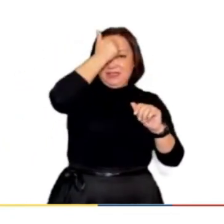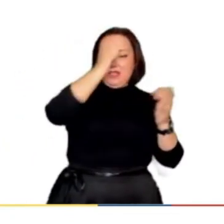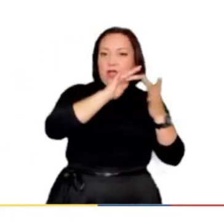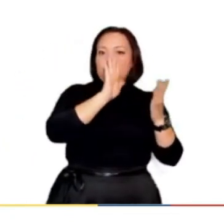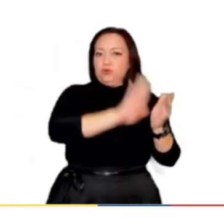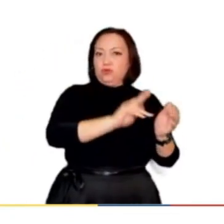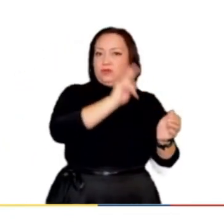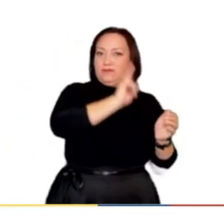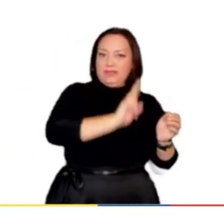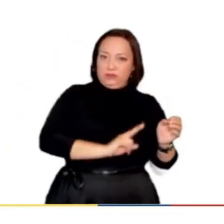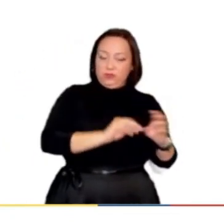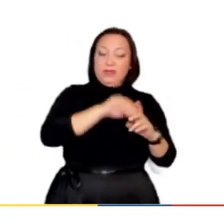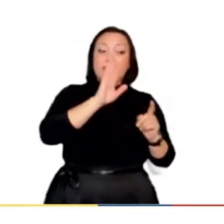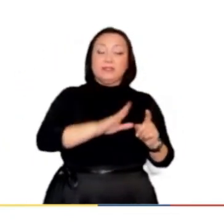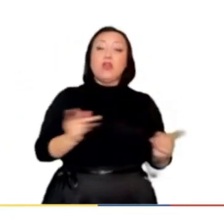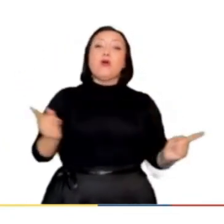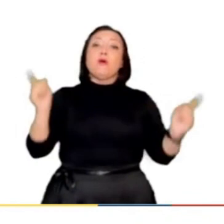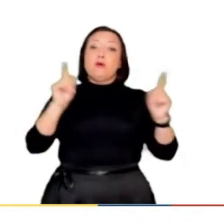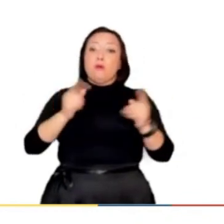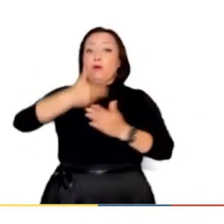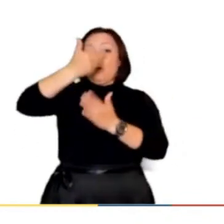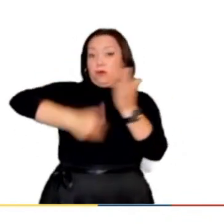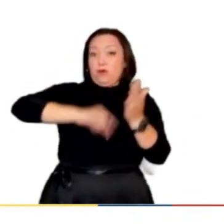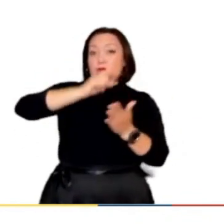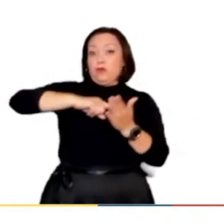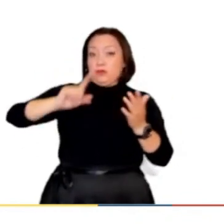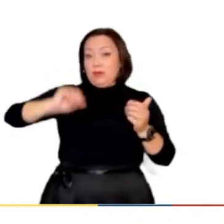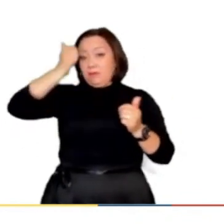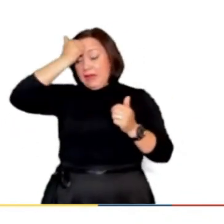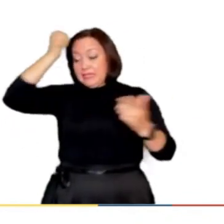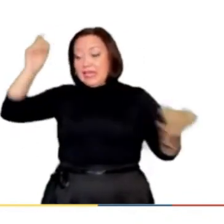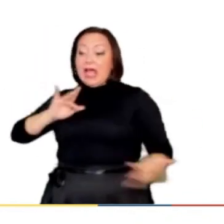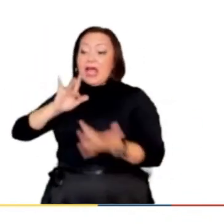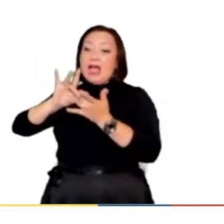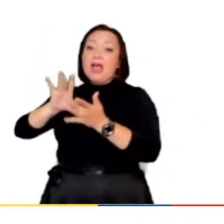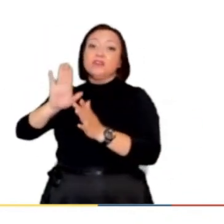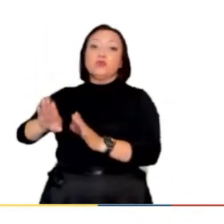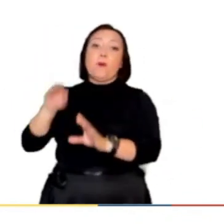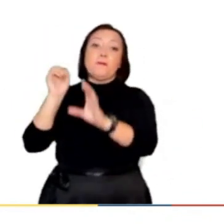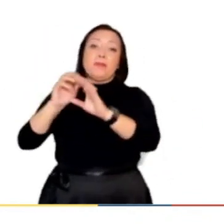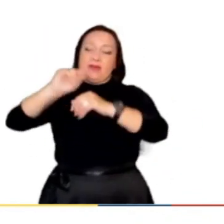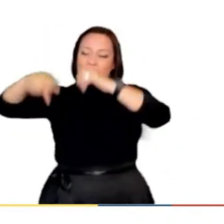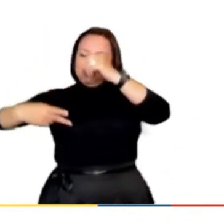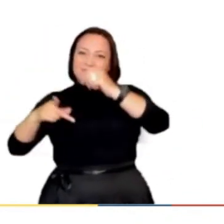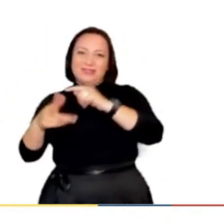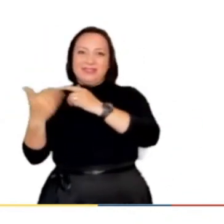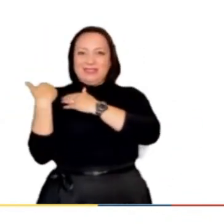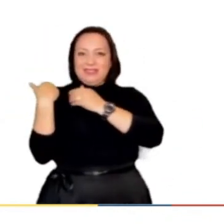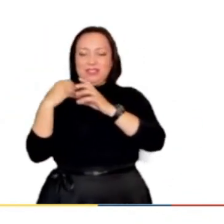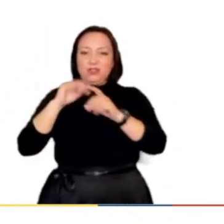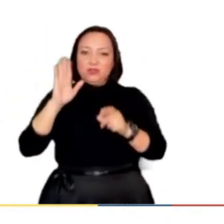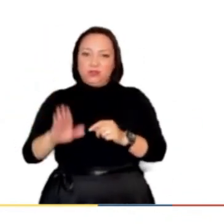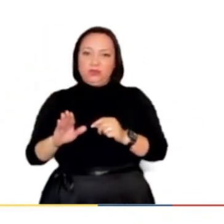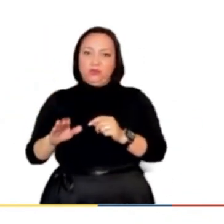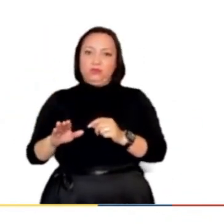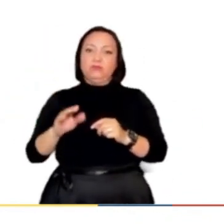relaciones contractuales entre los bancos centrales y los bancos corresponsables de la operación, es decir, con el